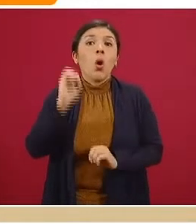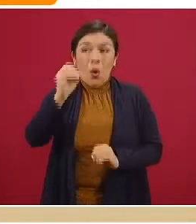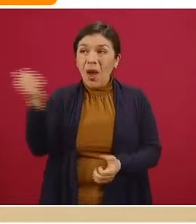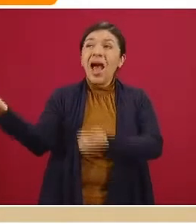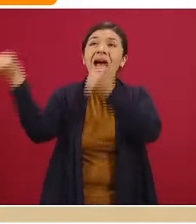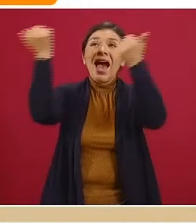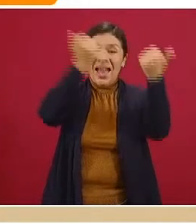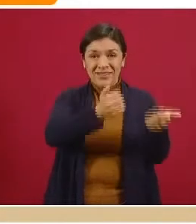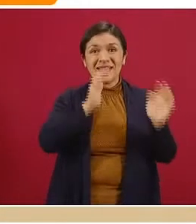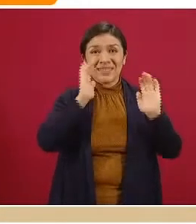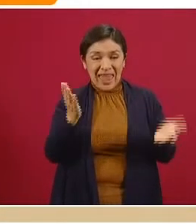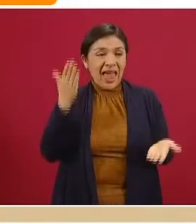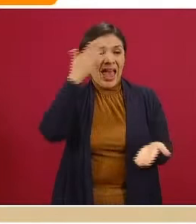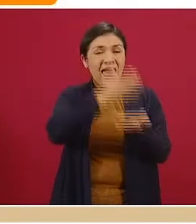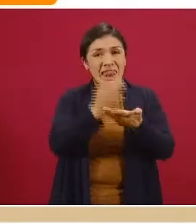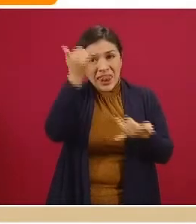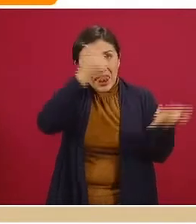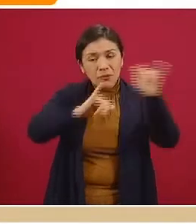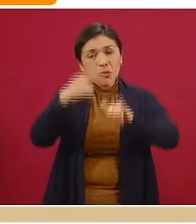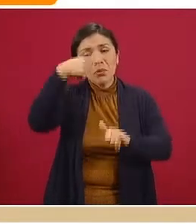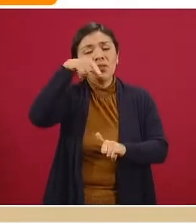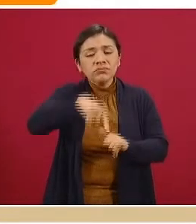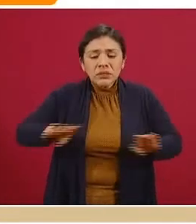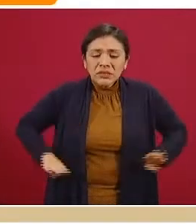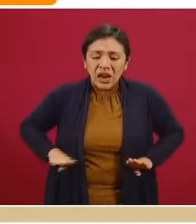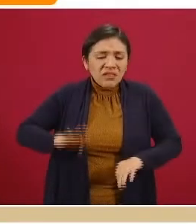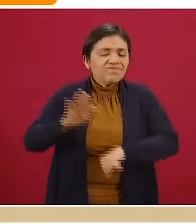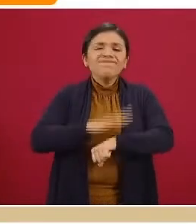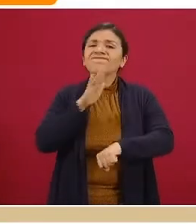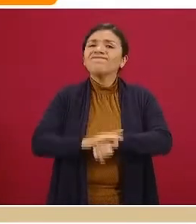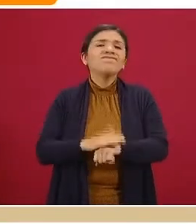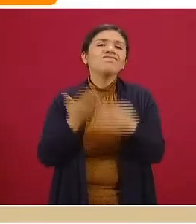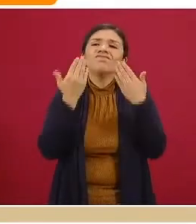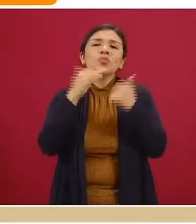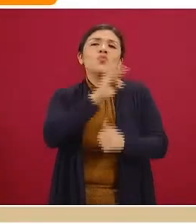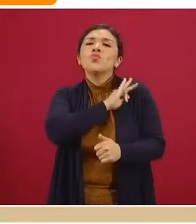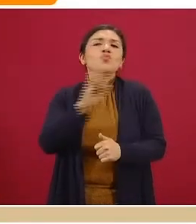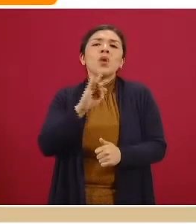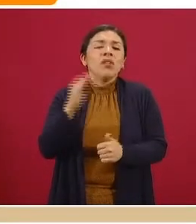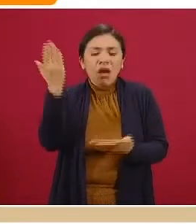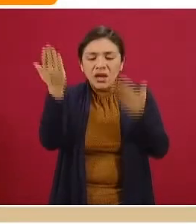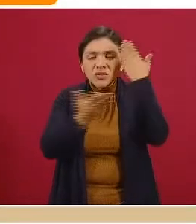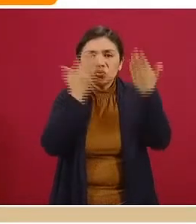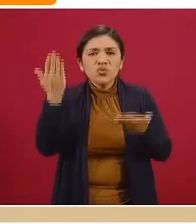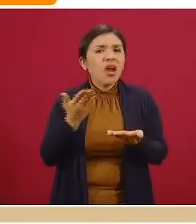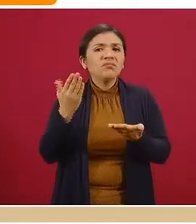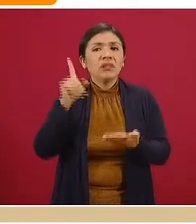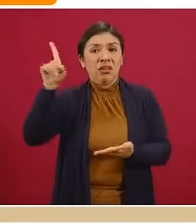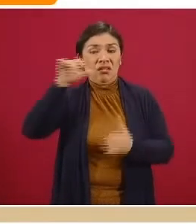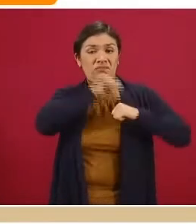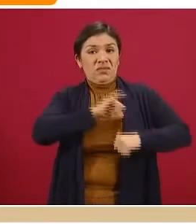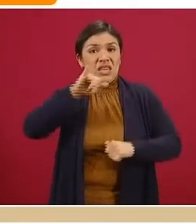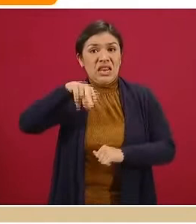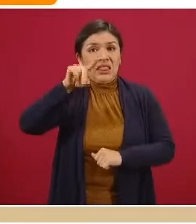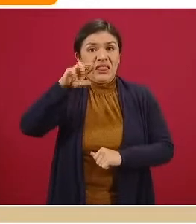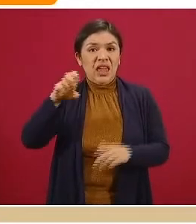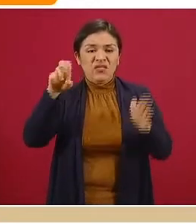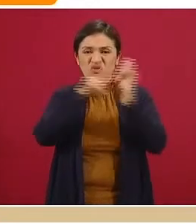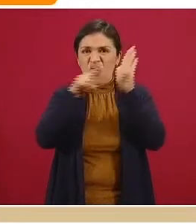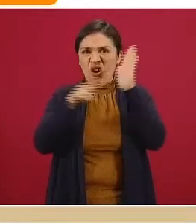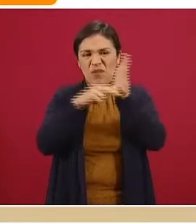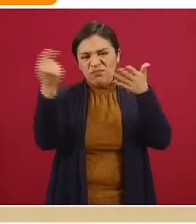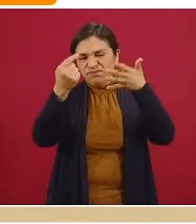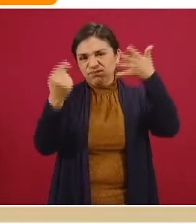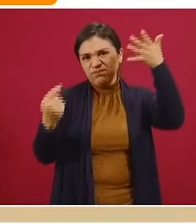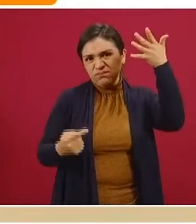a un laboratorio, la muestra no cumplía con las características que el INDRE normó para todo